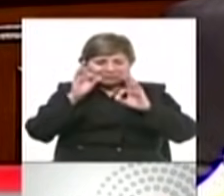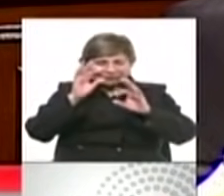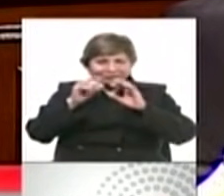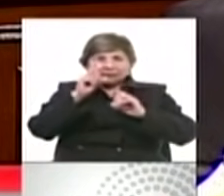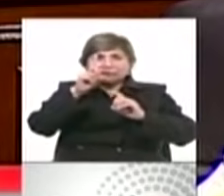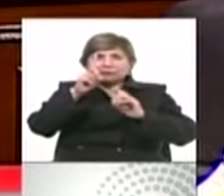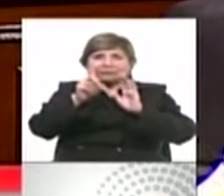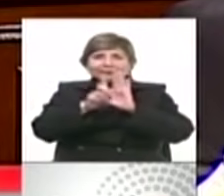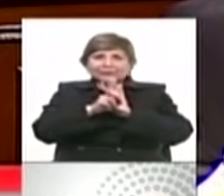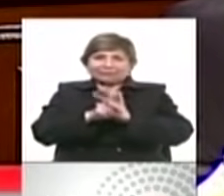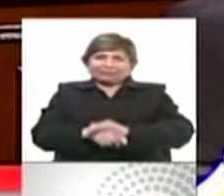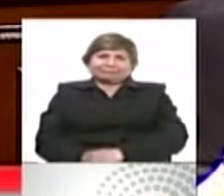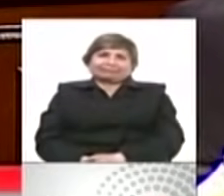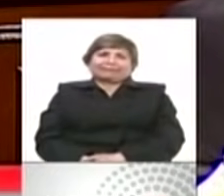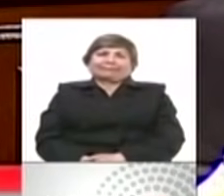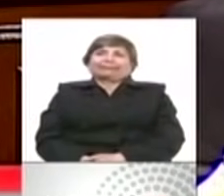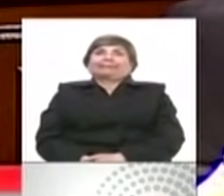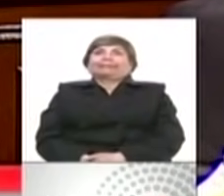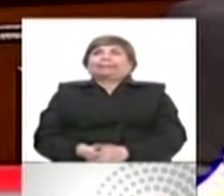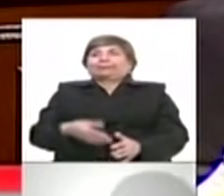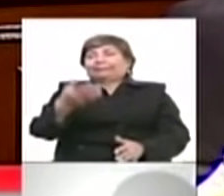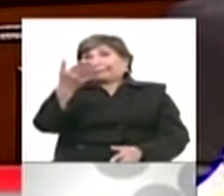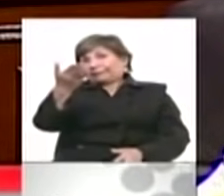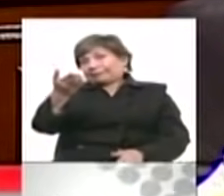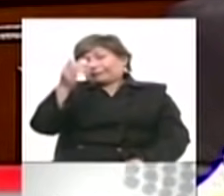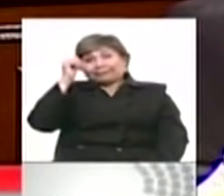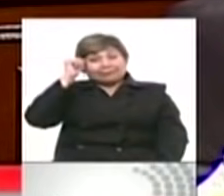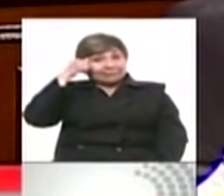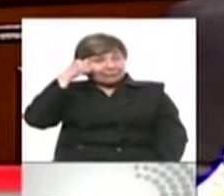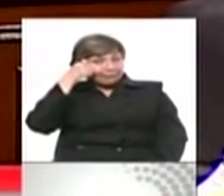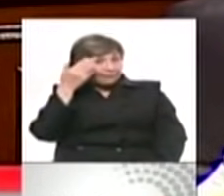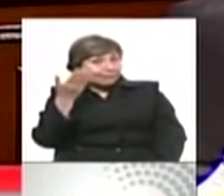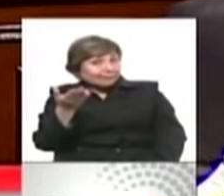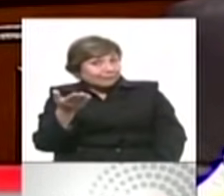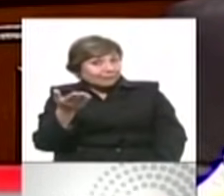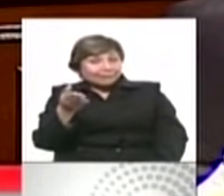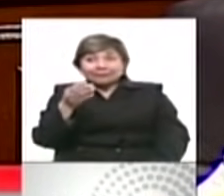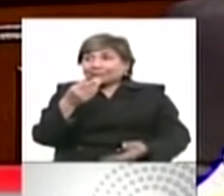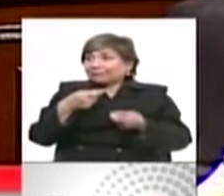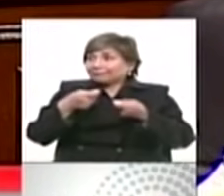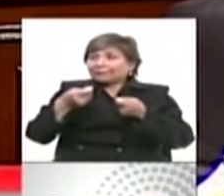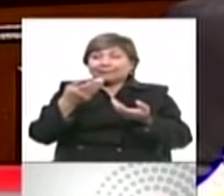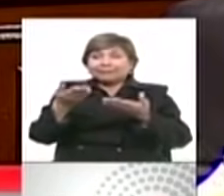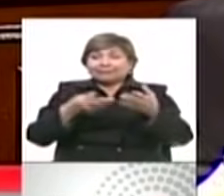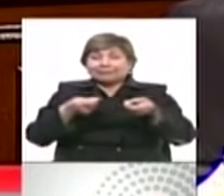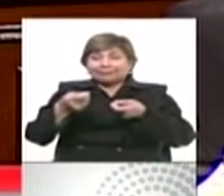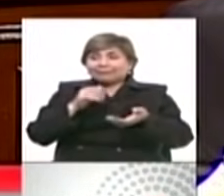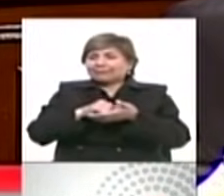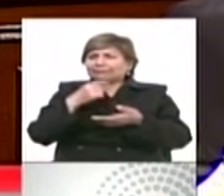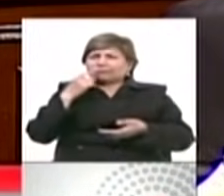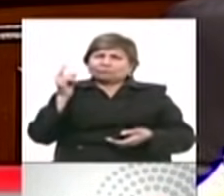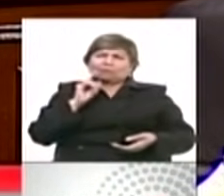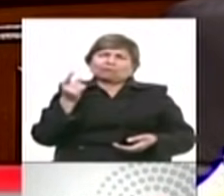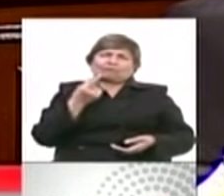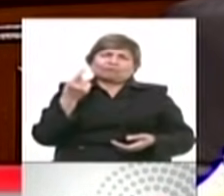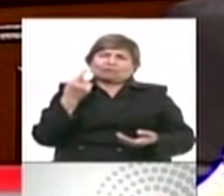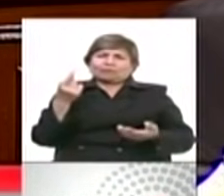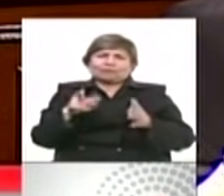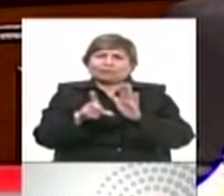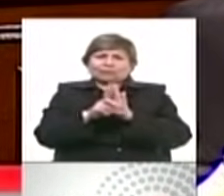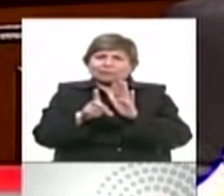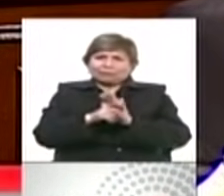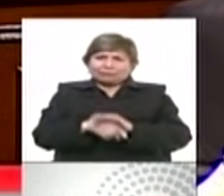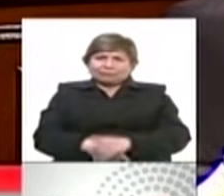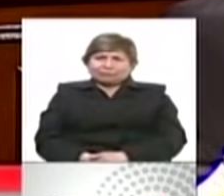soles el balón, cuando tenemos el gas que a veces lo reinyectamos a los mismos pozos petroleros que le sobran como el 30% de gas natural,